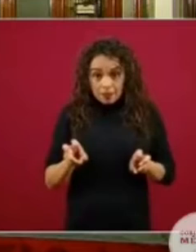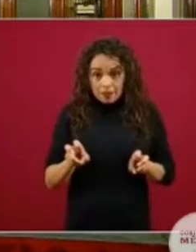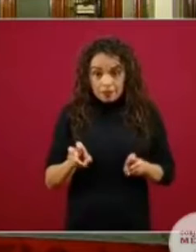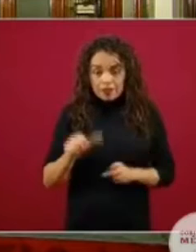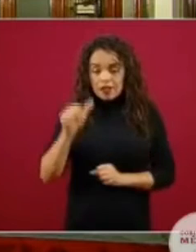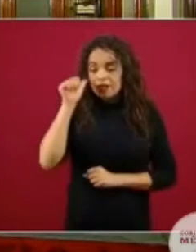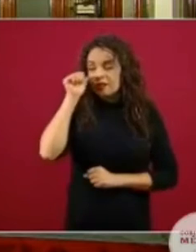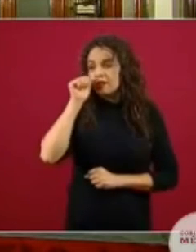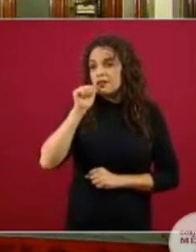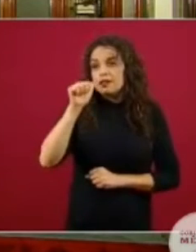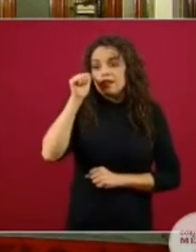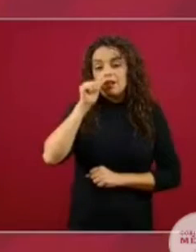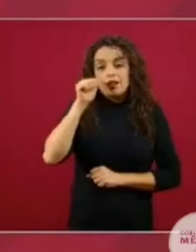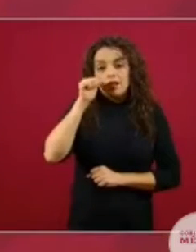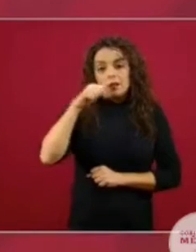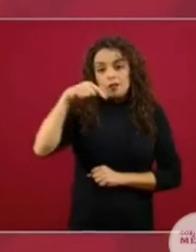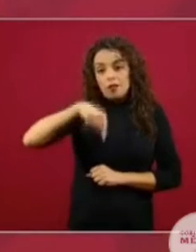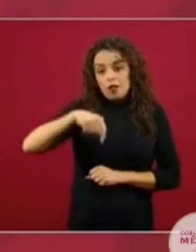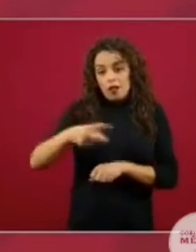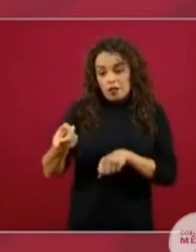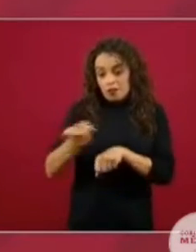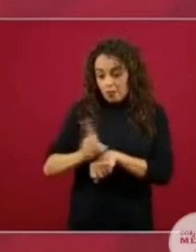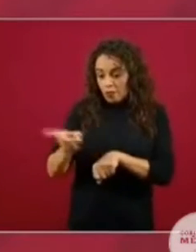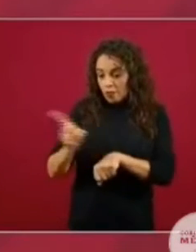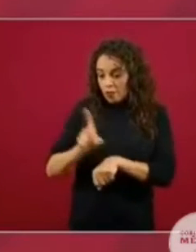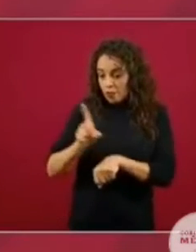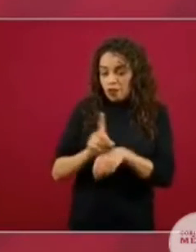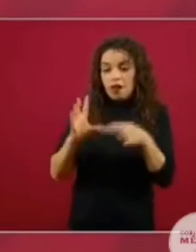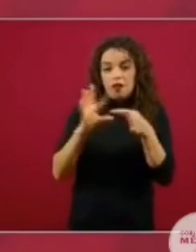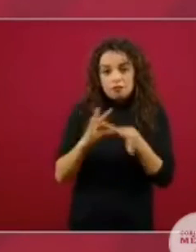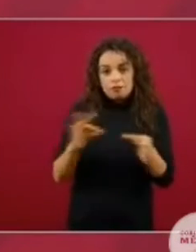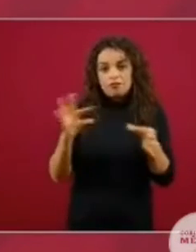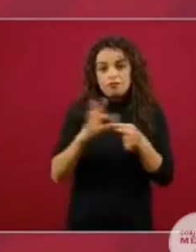entonces cómo llevamos ciento cincuenta y dos sesiones